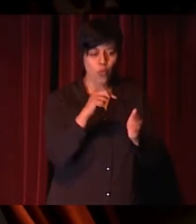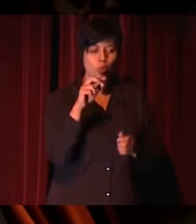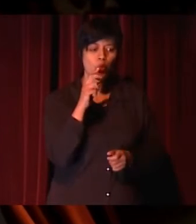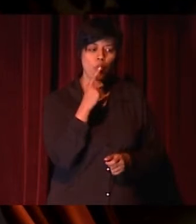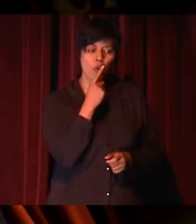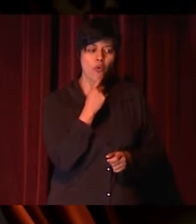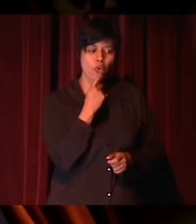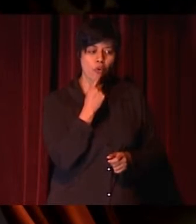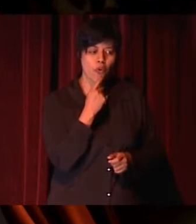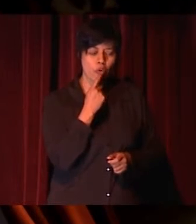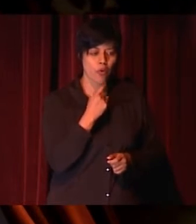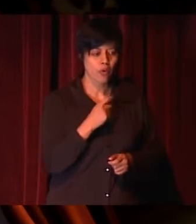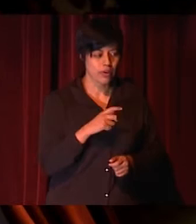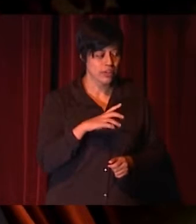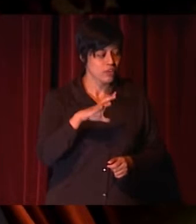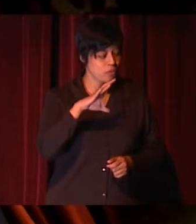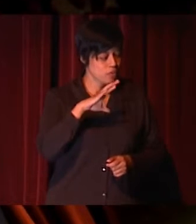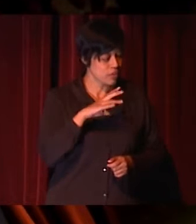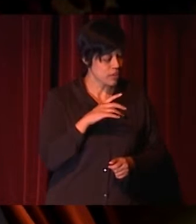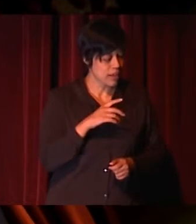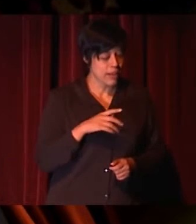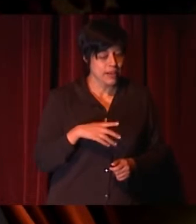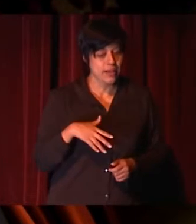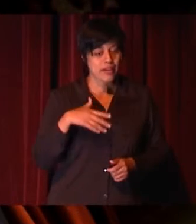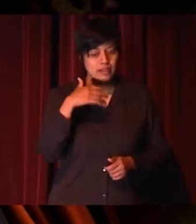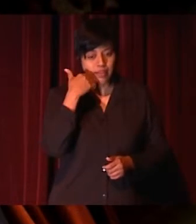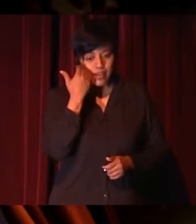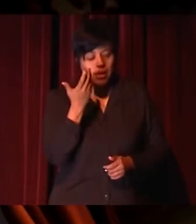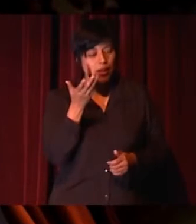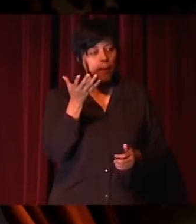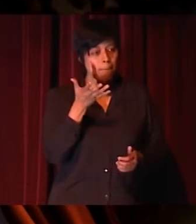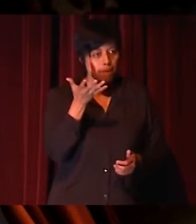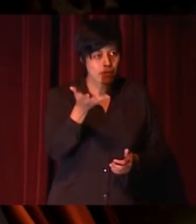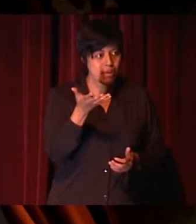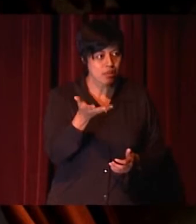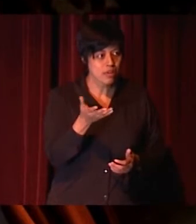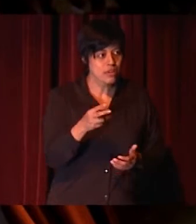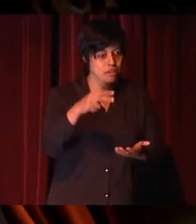todas las personas que tengan un punto rojo quiero pedirles que se pongan de pie